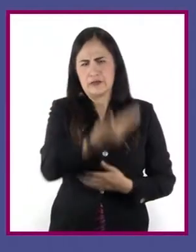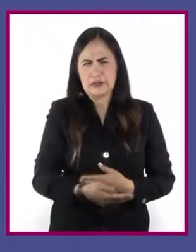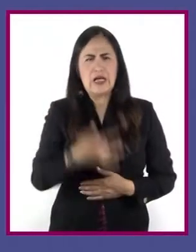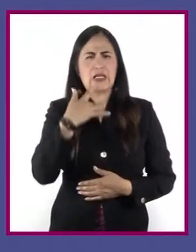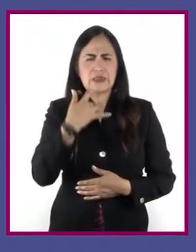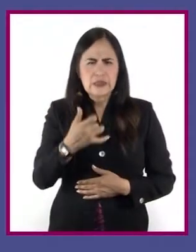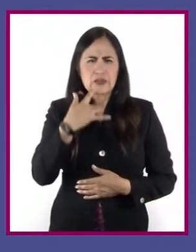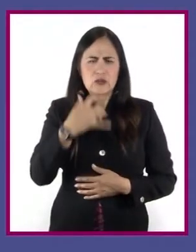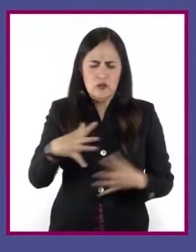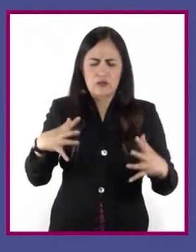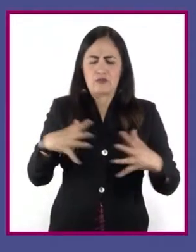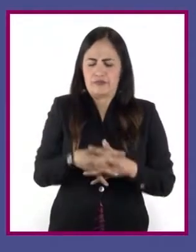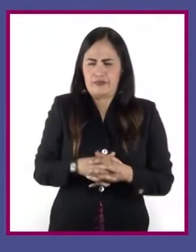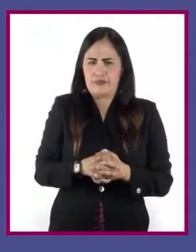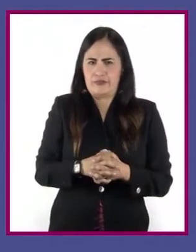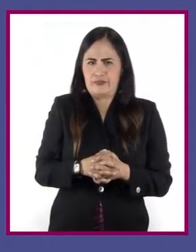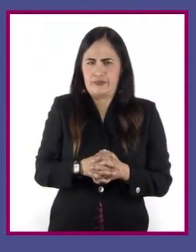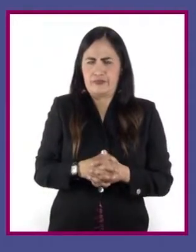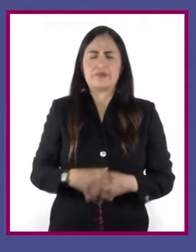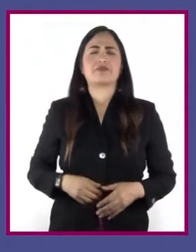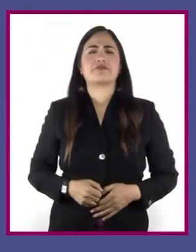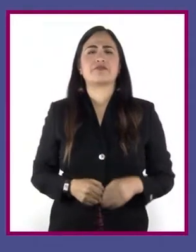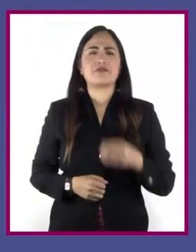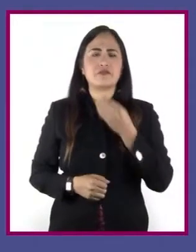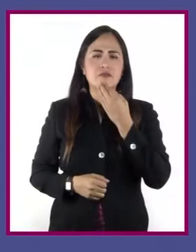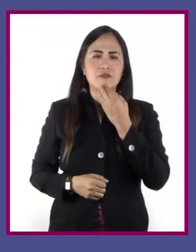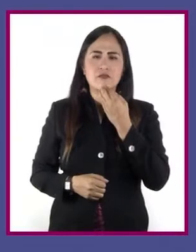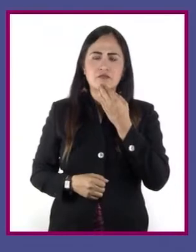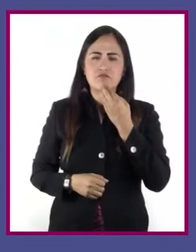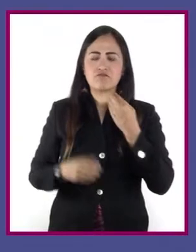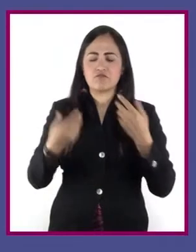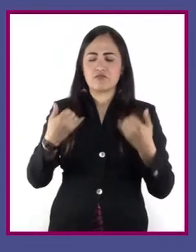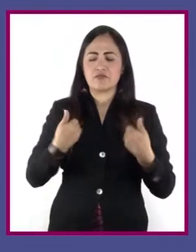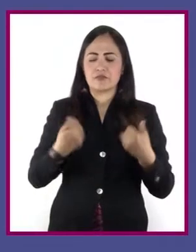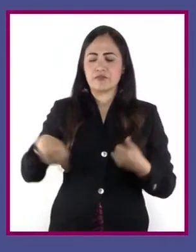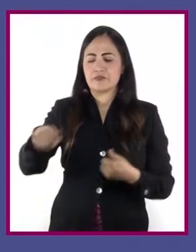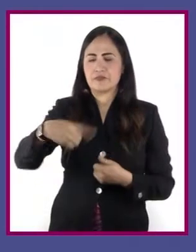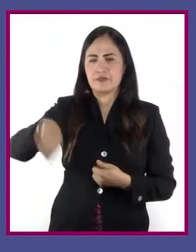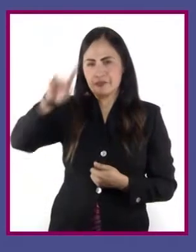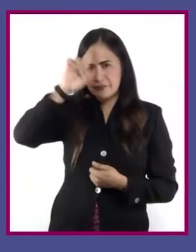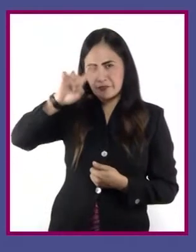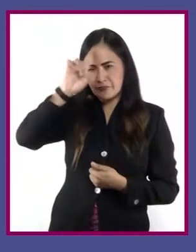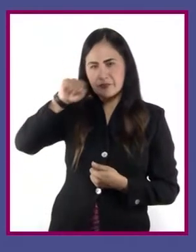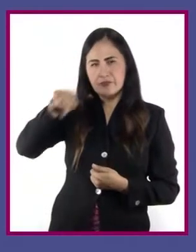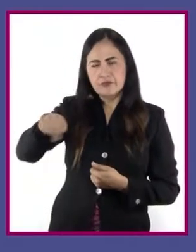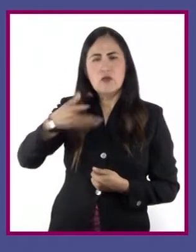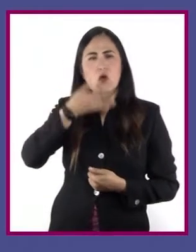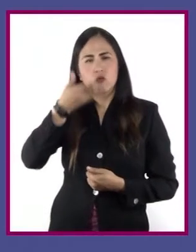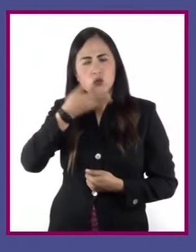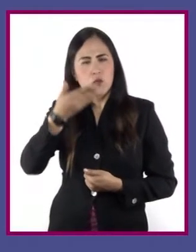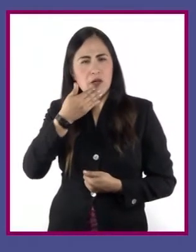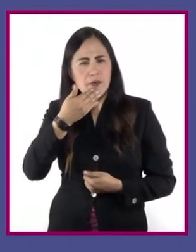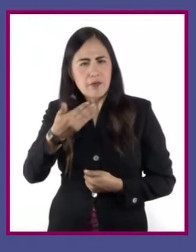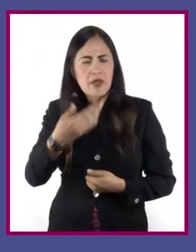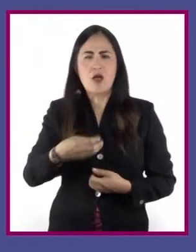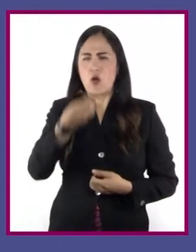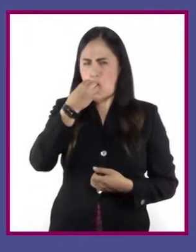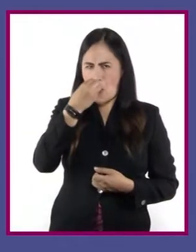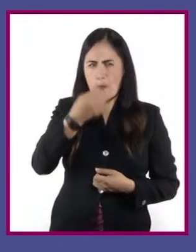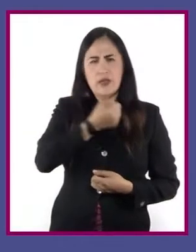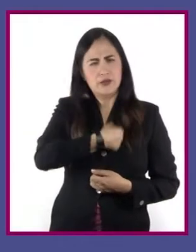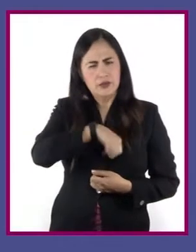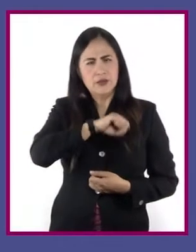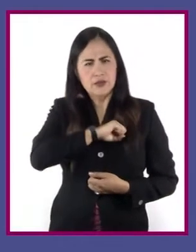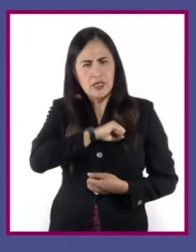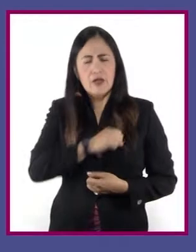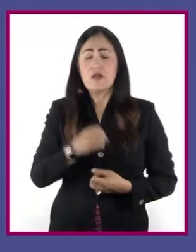esfuerzo uniendo sus manos, refiere que un consejo a los adolescentes es tener buenos hábitos, una dieta equilibrada y que si